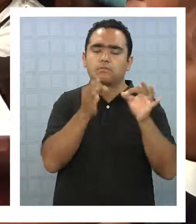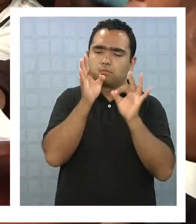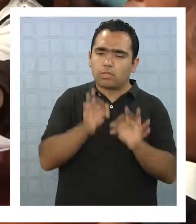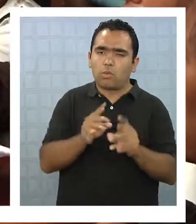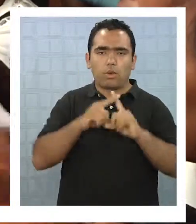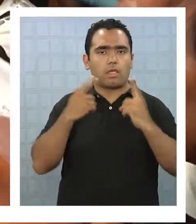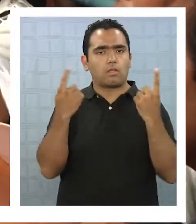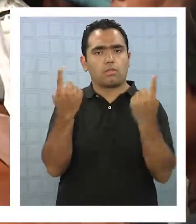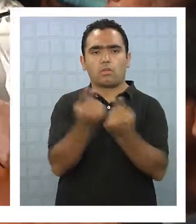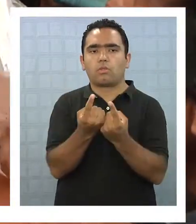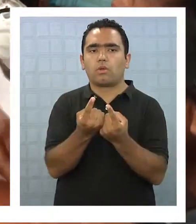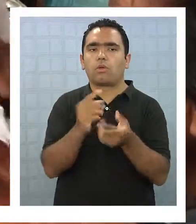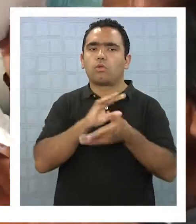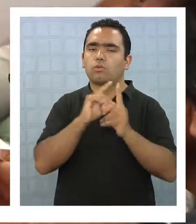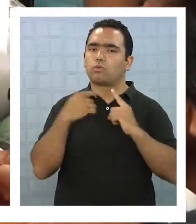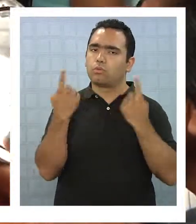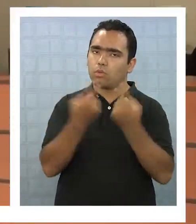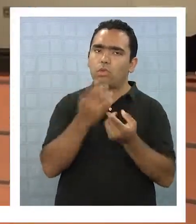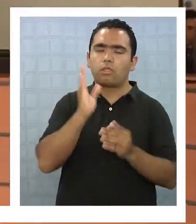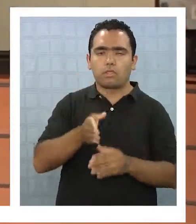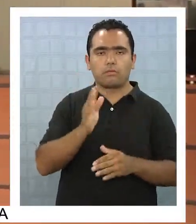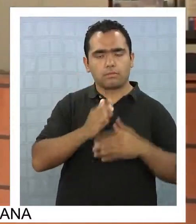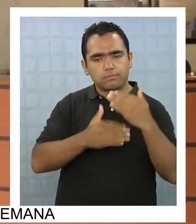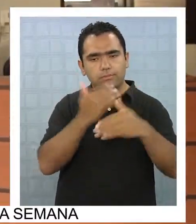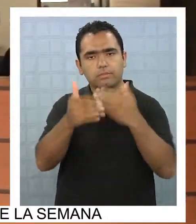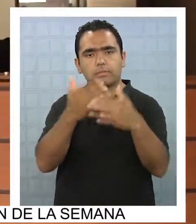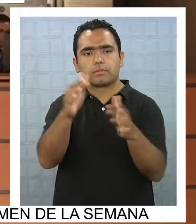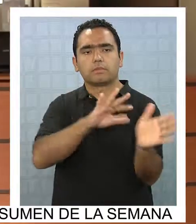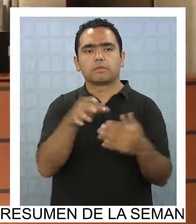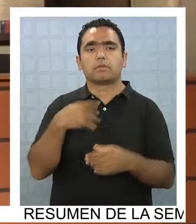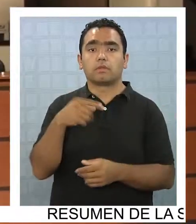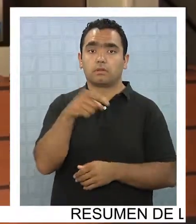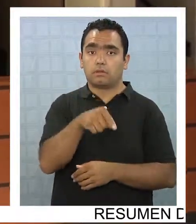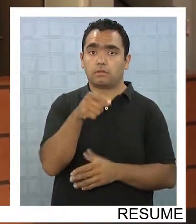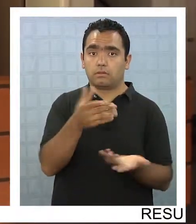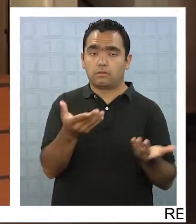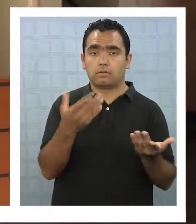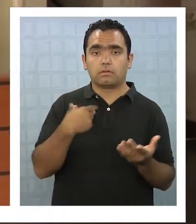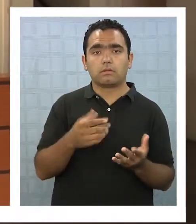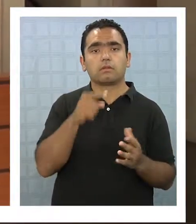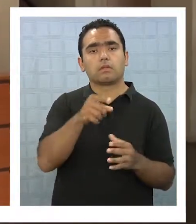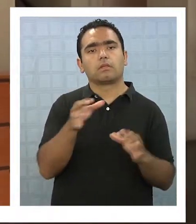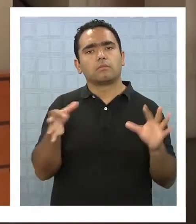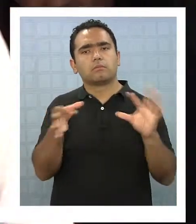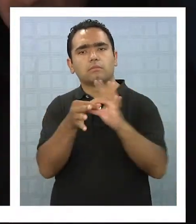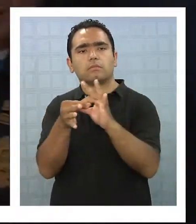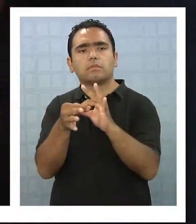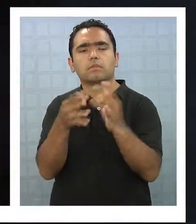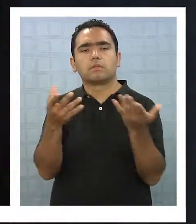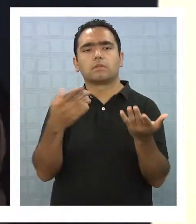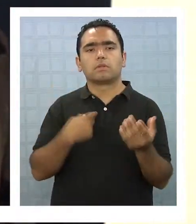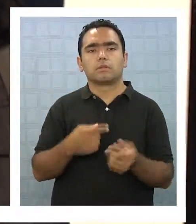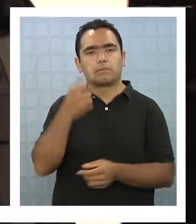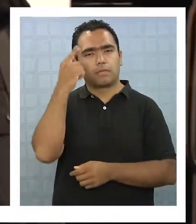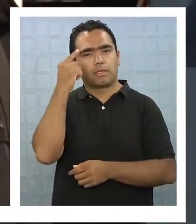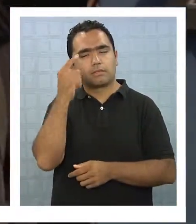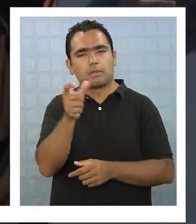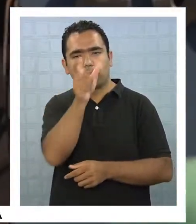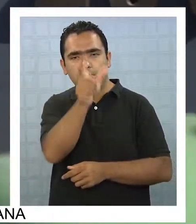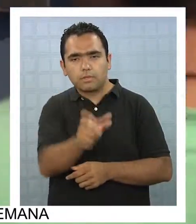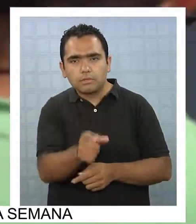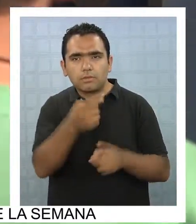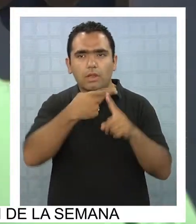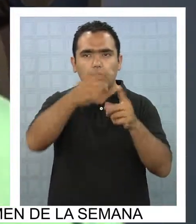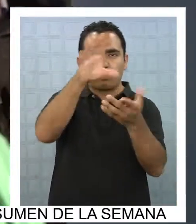entre todos que tenemos que construir ese camino. En estos casos se establece una correlación causal entre inmigración e